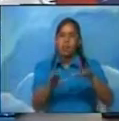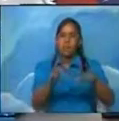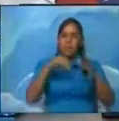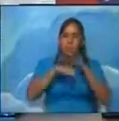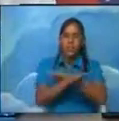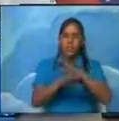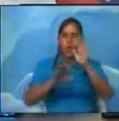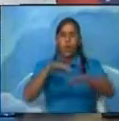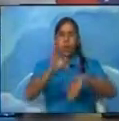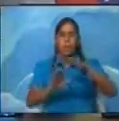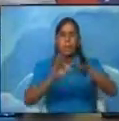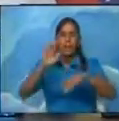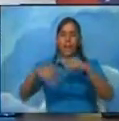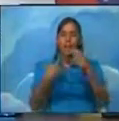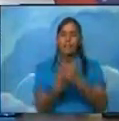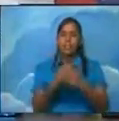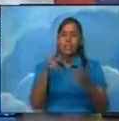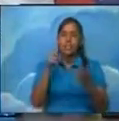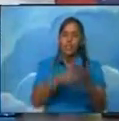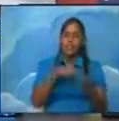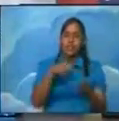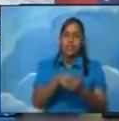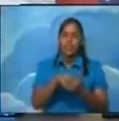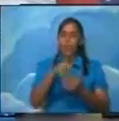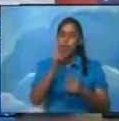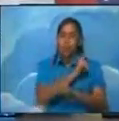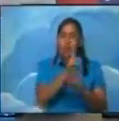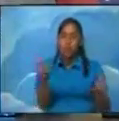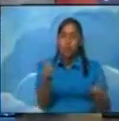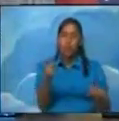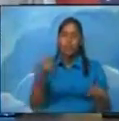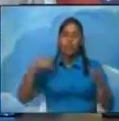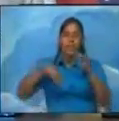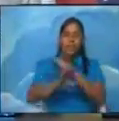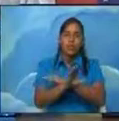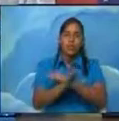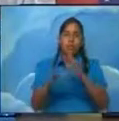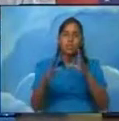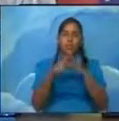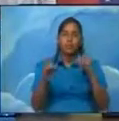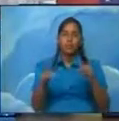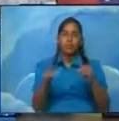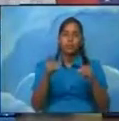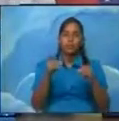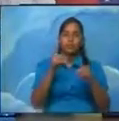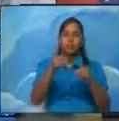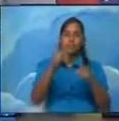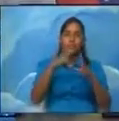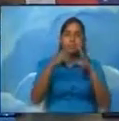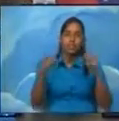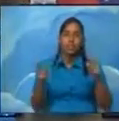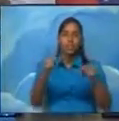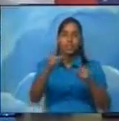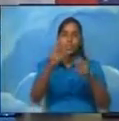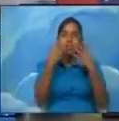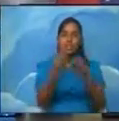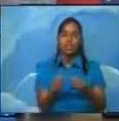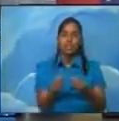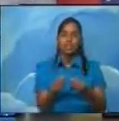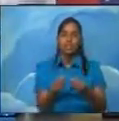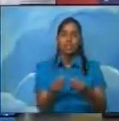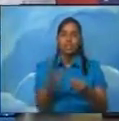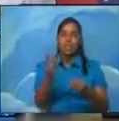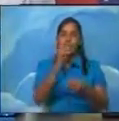los pies hasta las rodillas. Y no, ellos pasaron tierra seca.